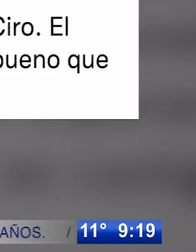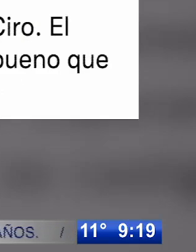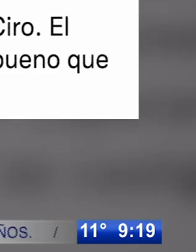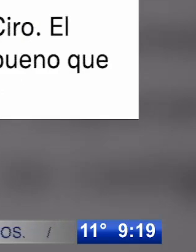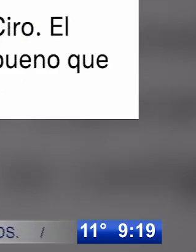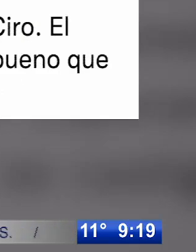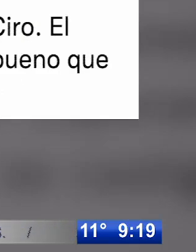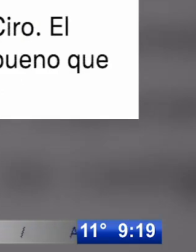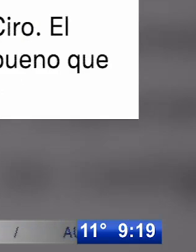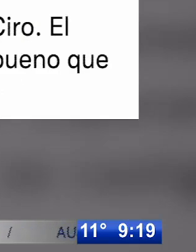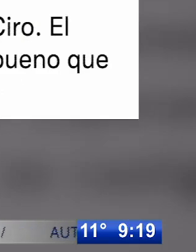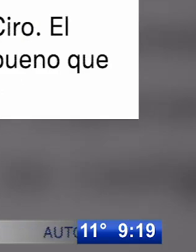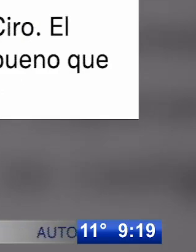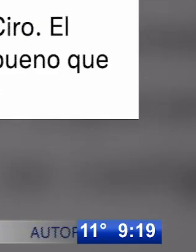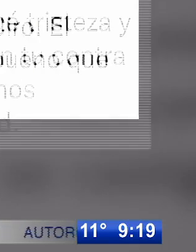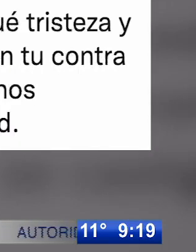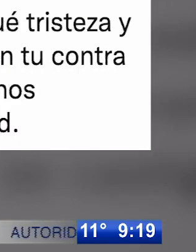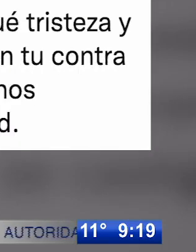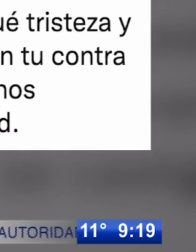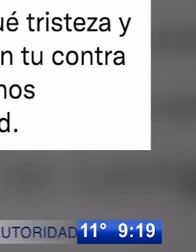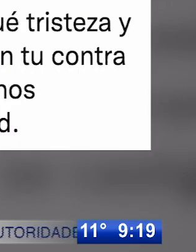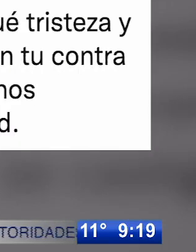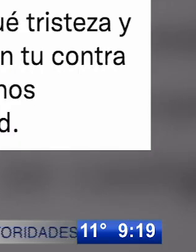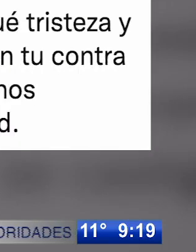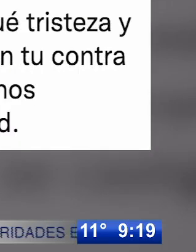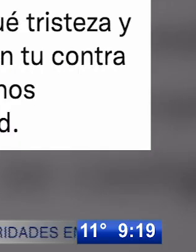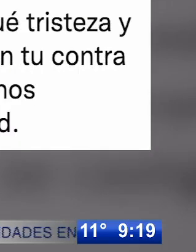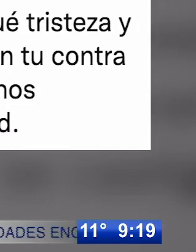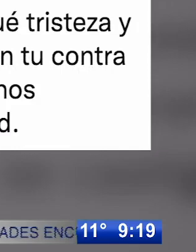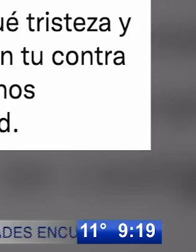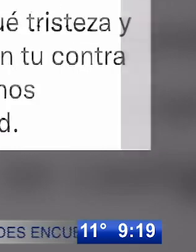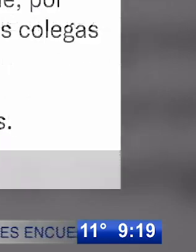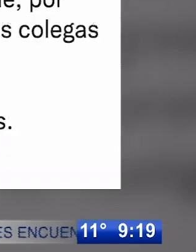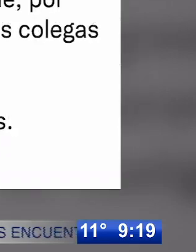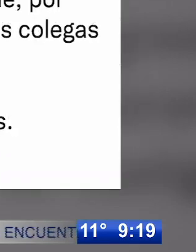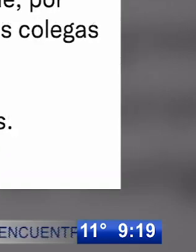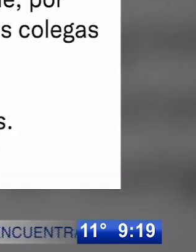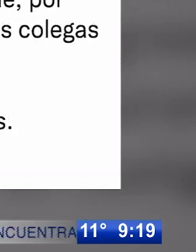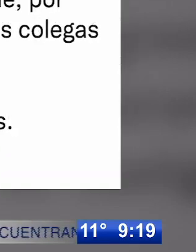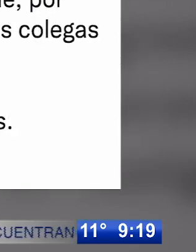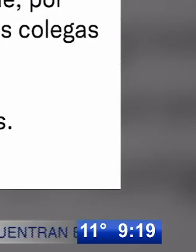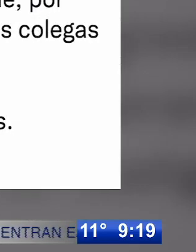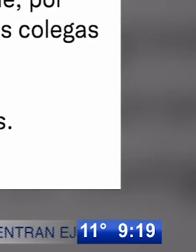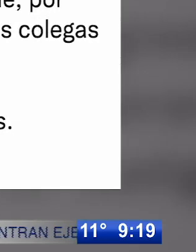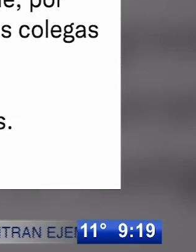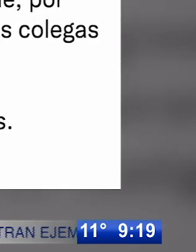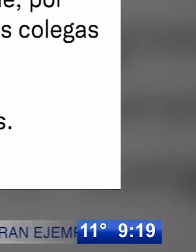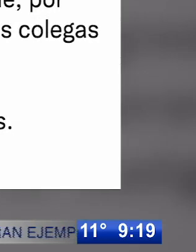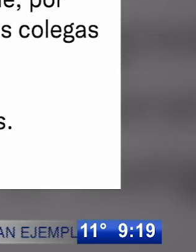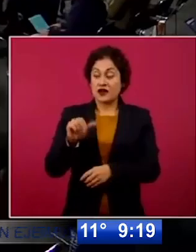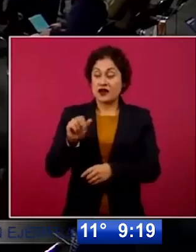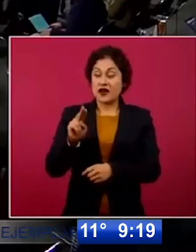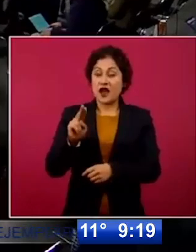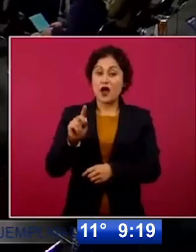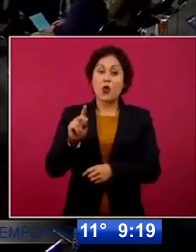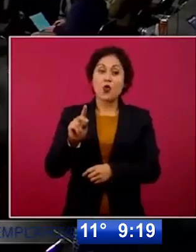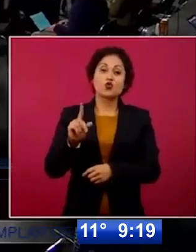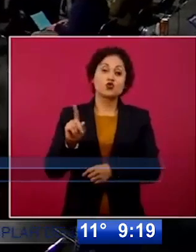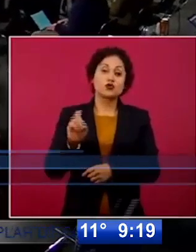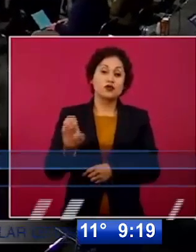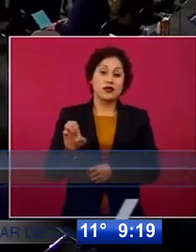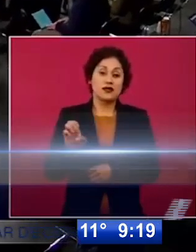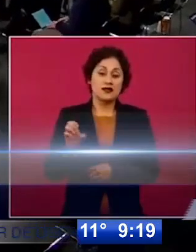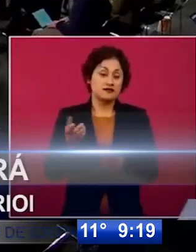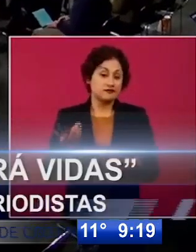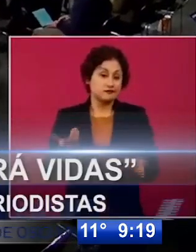políticos, periodistas nacionales e internacionales, además de toda clase de personajes, volcaron fuertes críticas en contra del mandatario, a quien